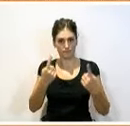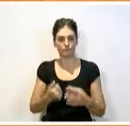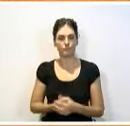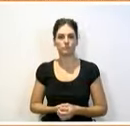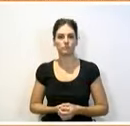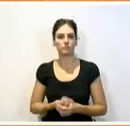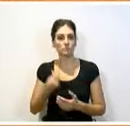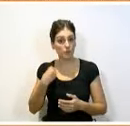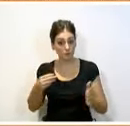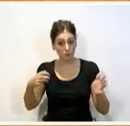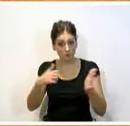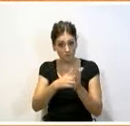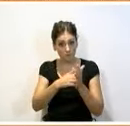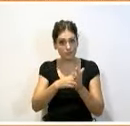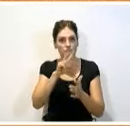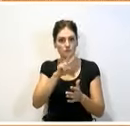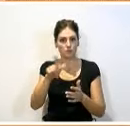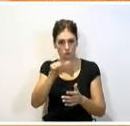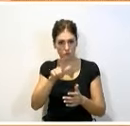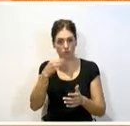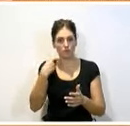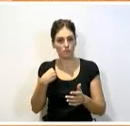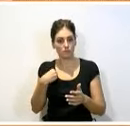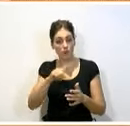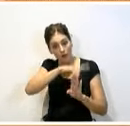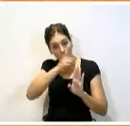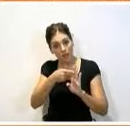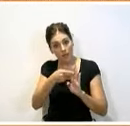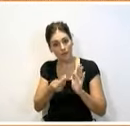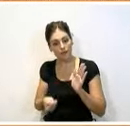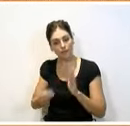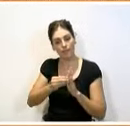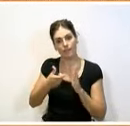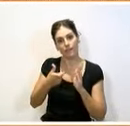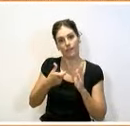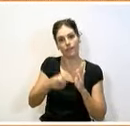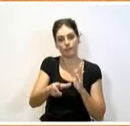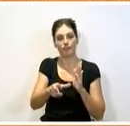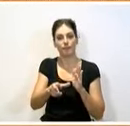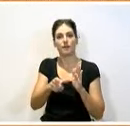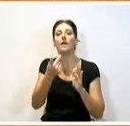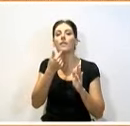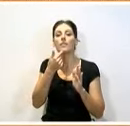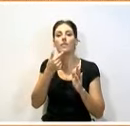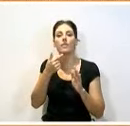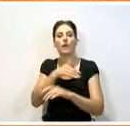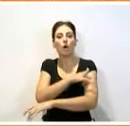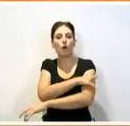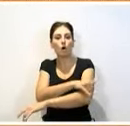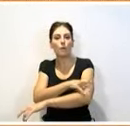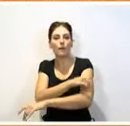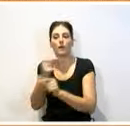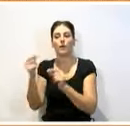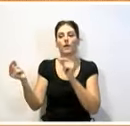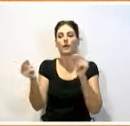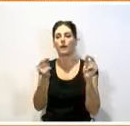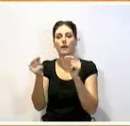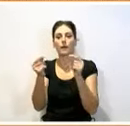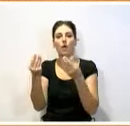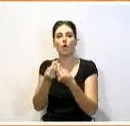esa fecha, y también la propia ley, en su disposición adicional, plantea que ustedes, el Gobierno de La Rioja, negocie con